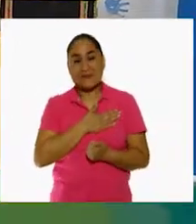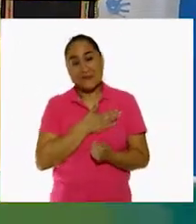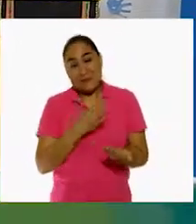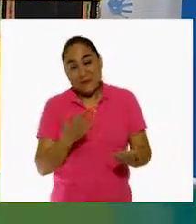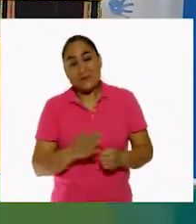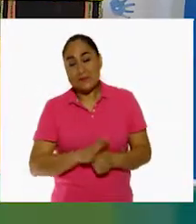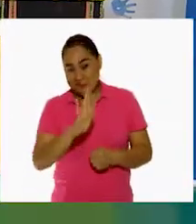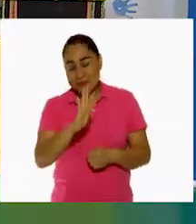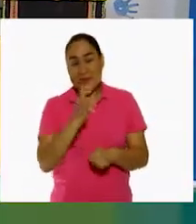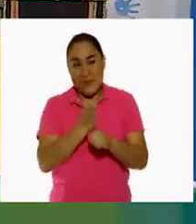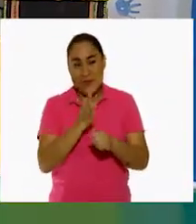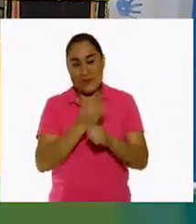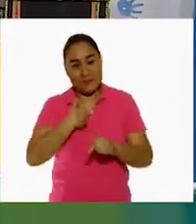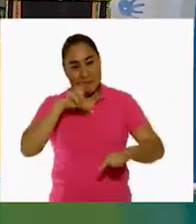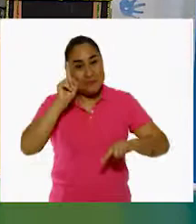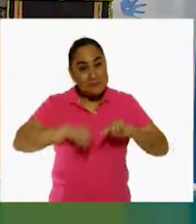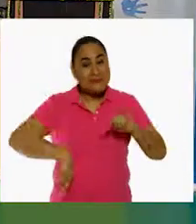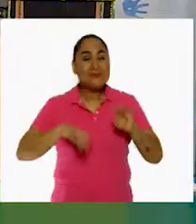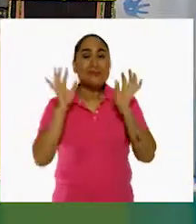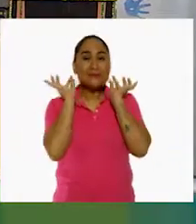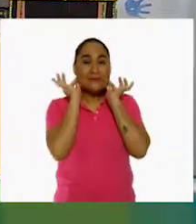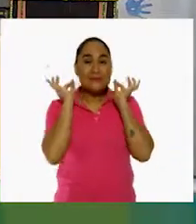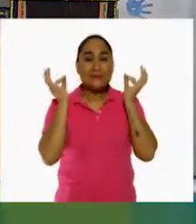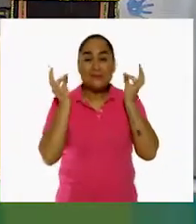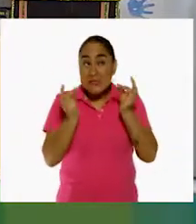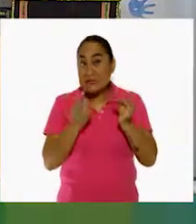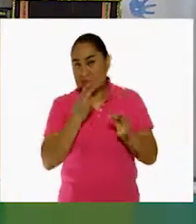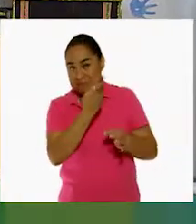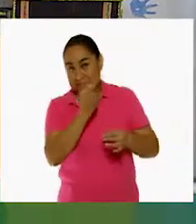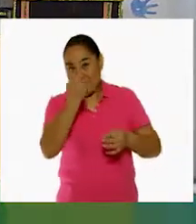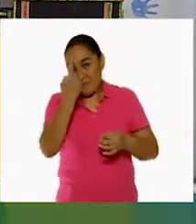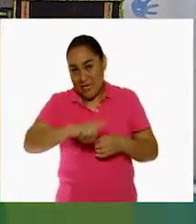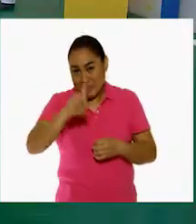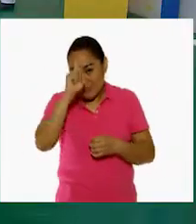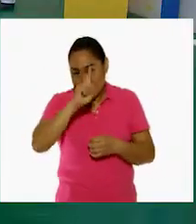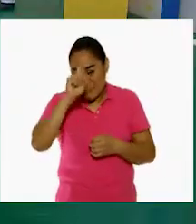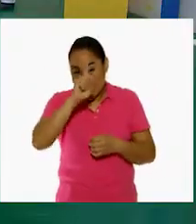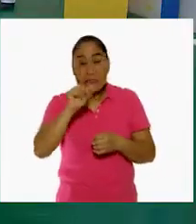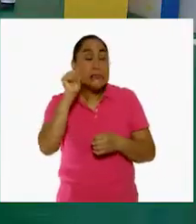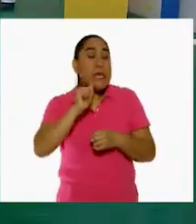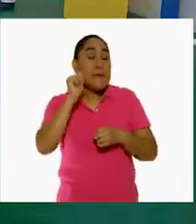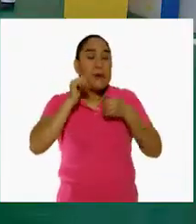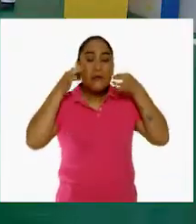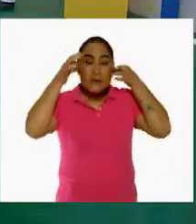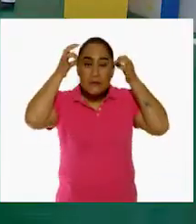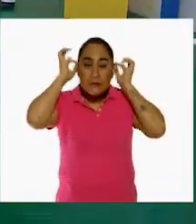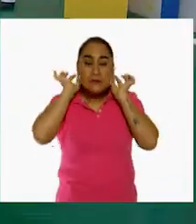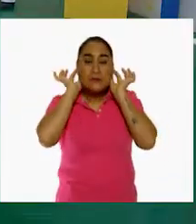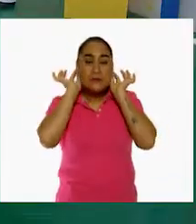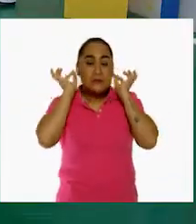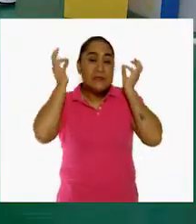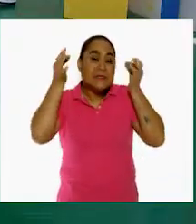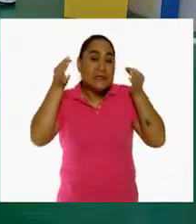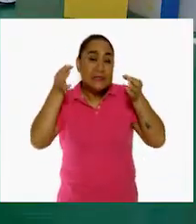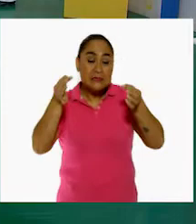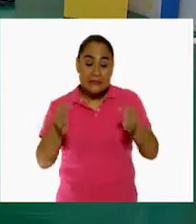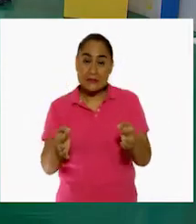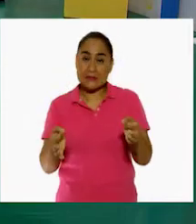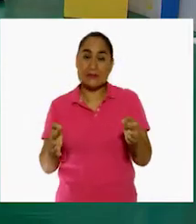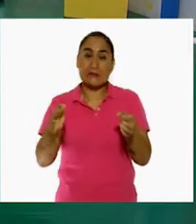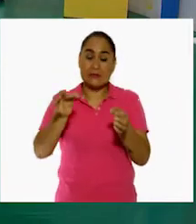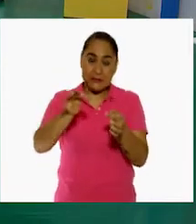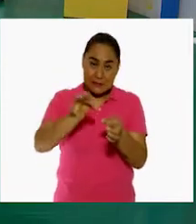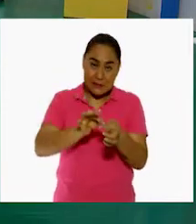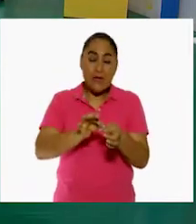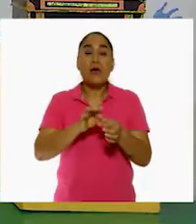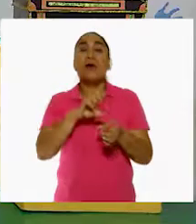bueno, déjame. Por favor, también. Las indicaciones tomadas por el resorte. Muy importante, Sergio. Por la orillita y en